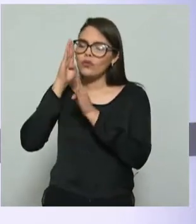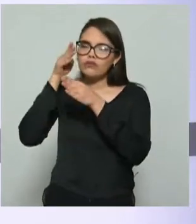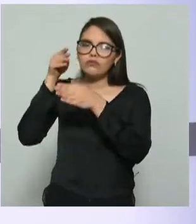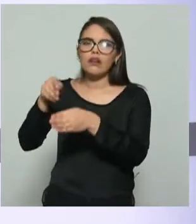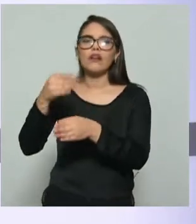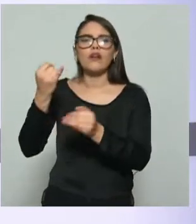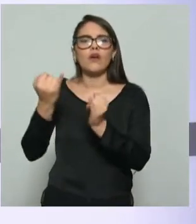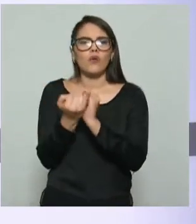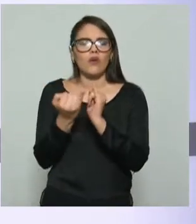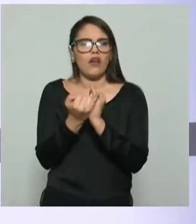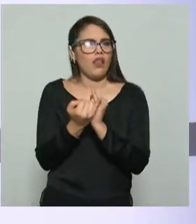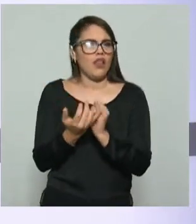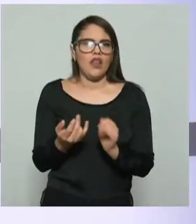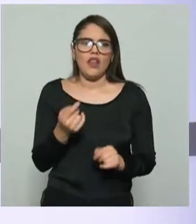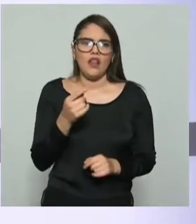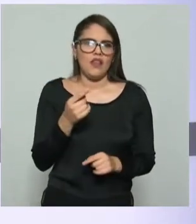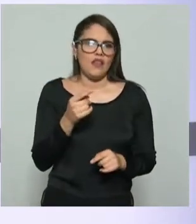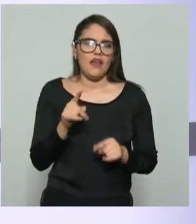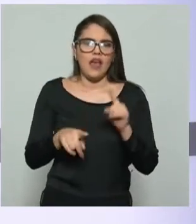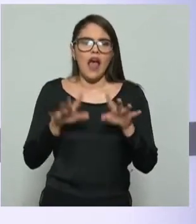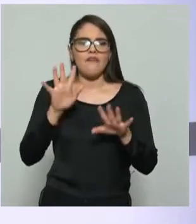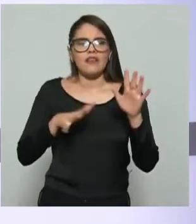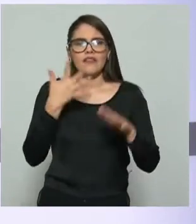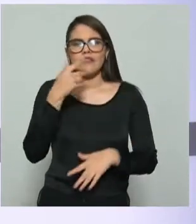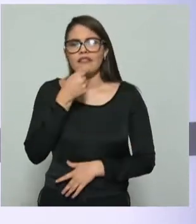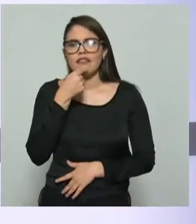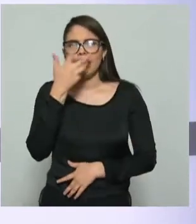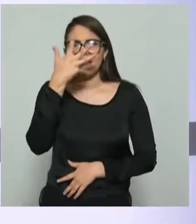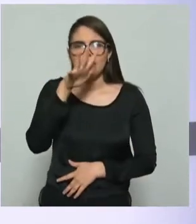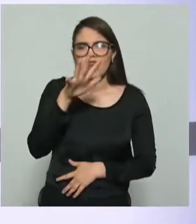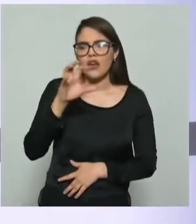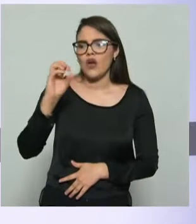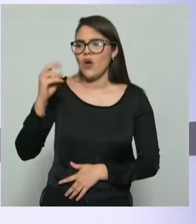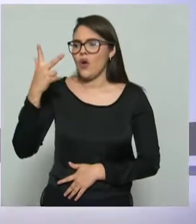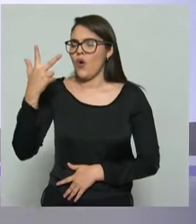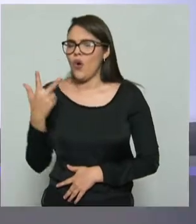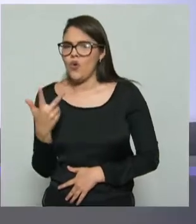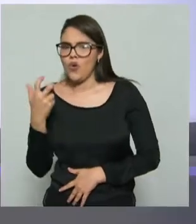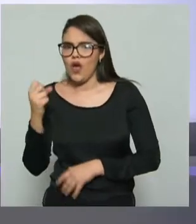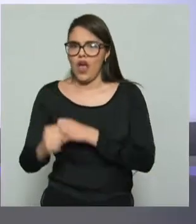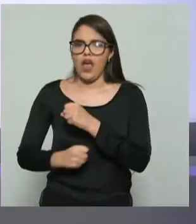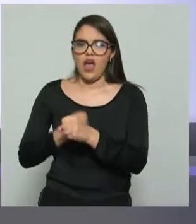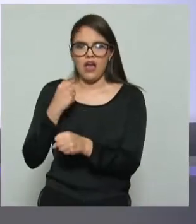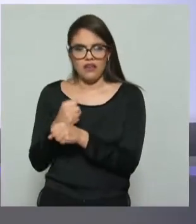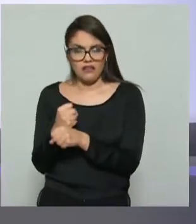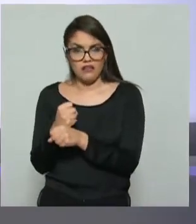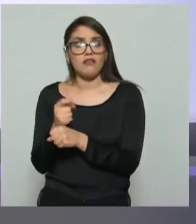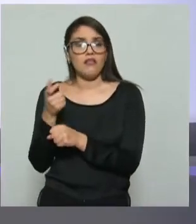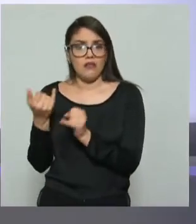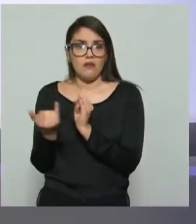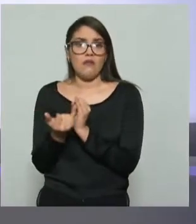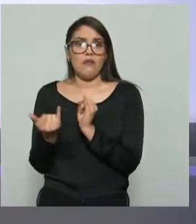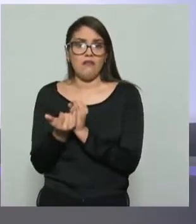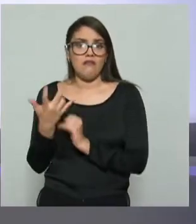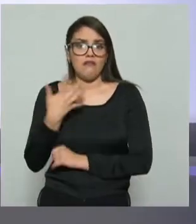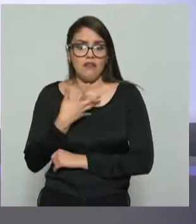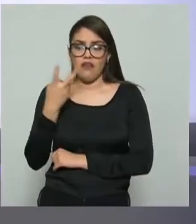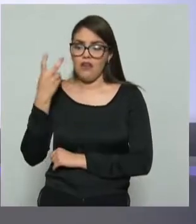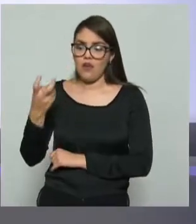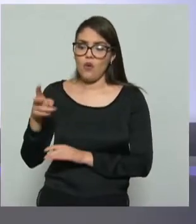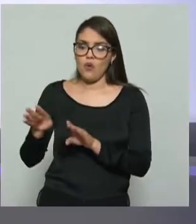calidad incluso, porque niñas de 10, niñas de 8, y estas calificaciones se las dan